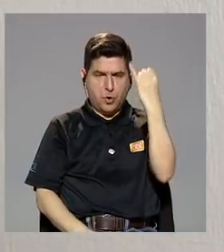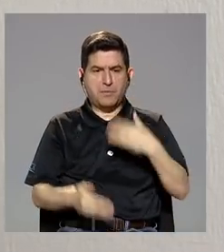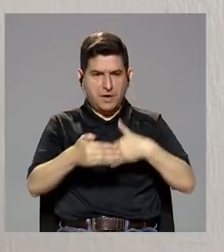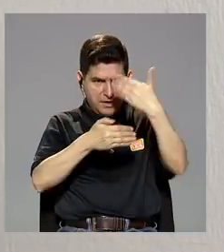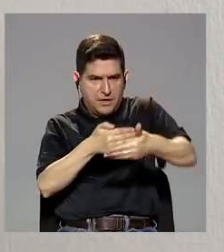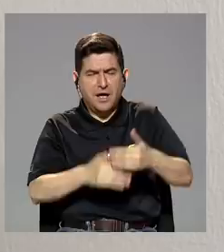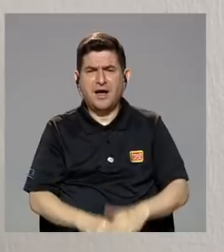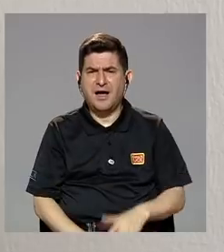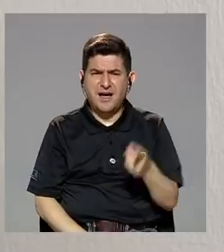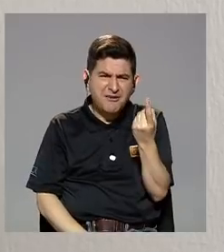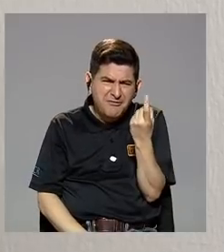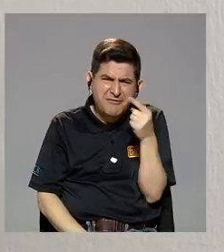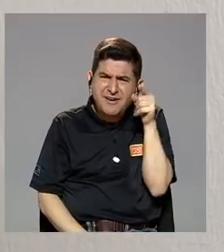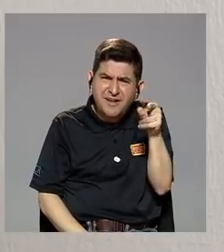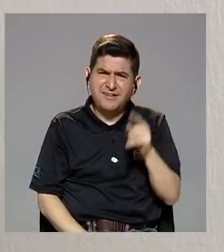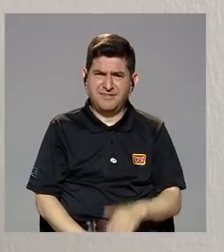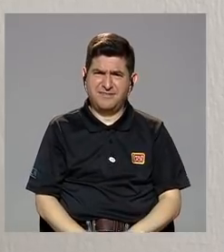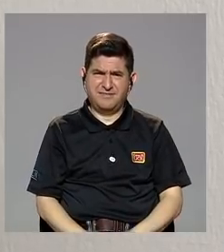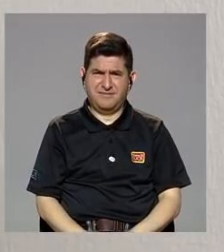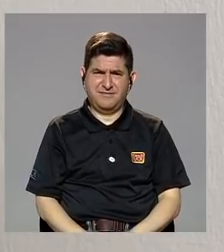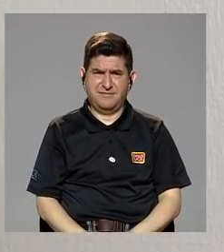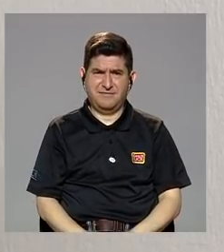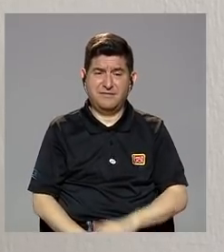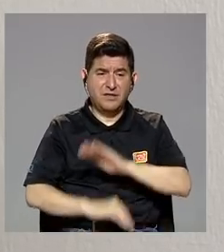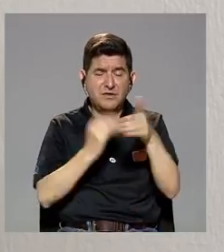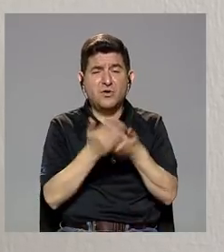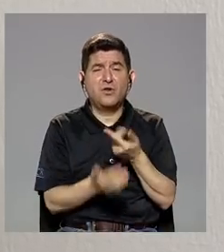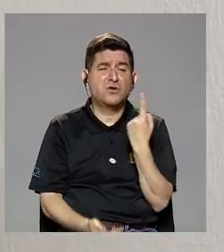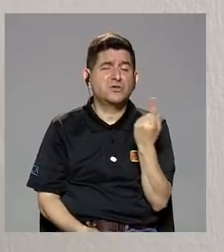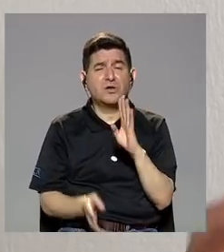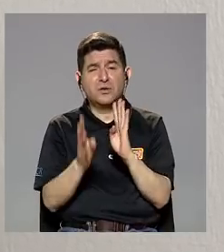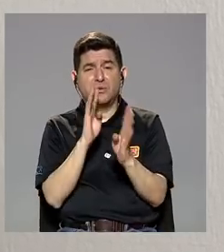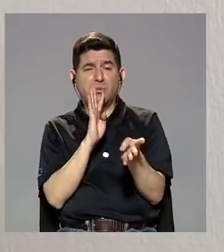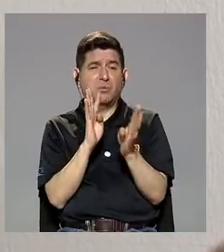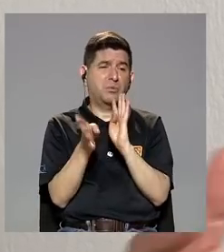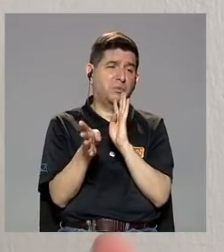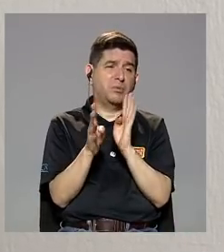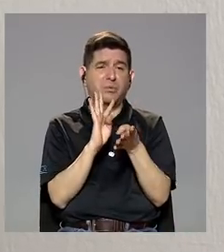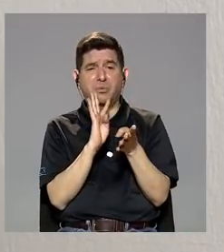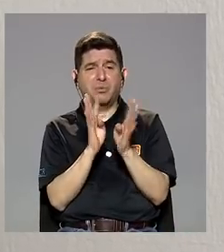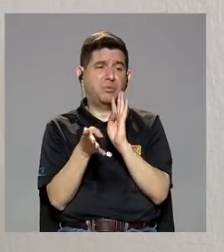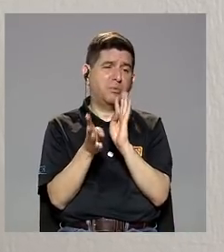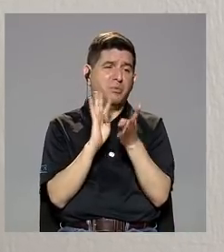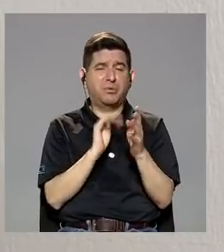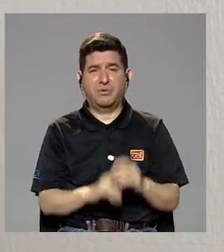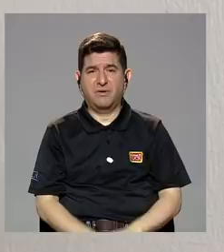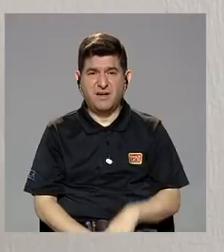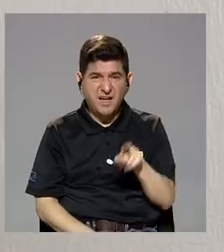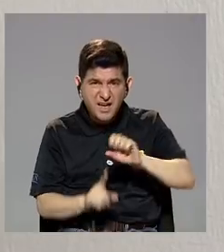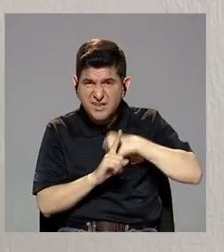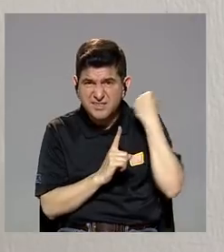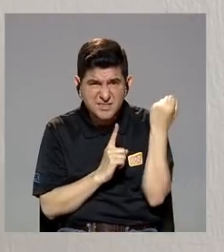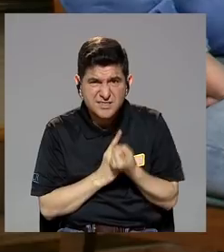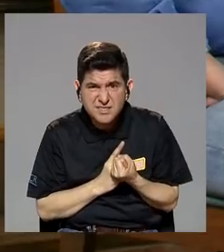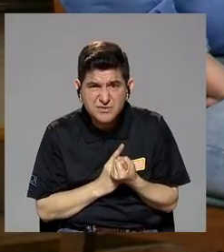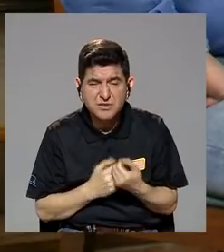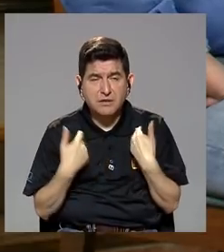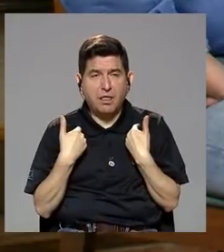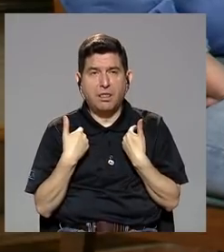echo de menos eso o sea todo es la verdad javier bla bla bla